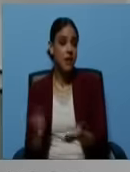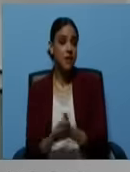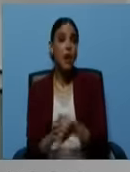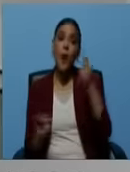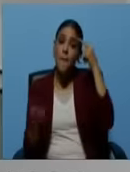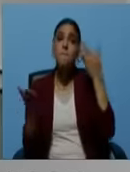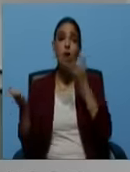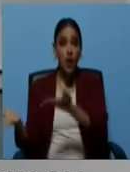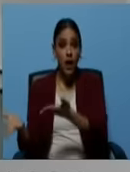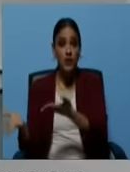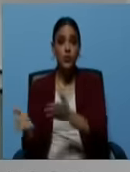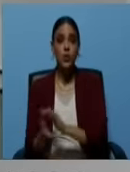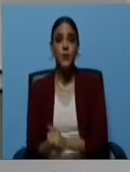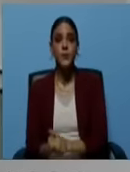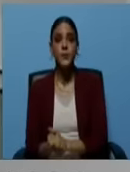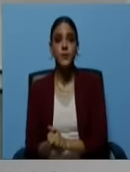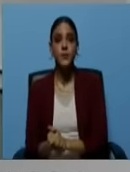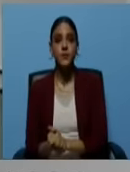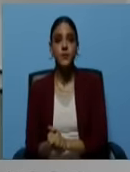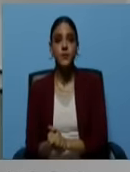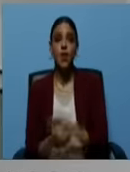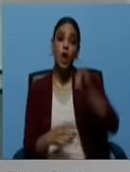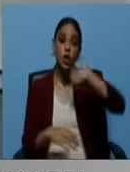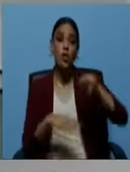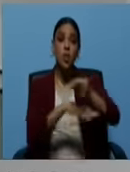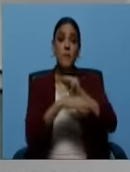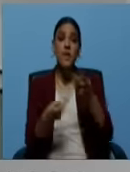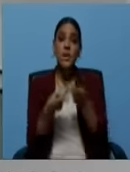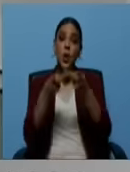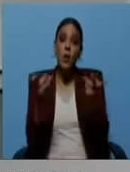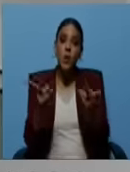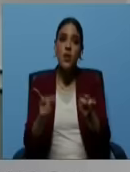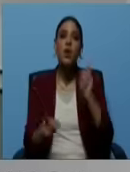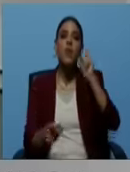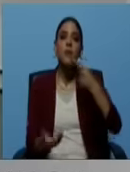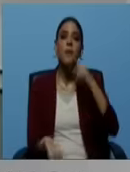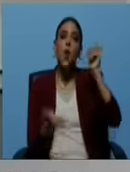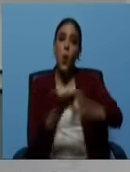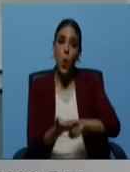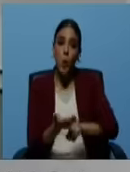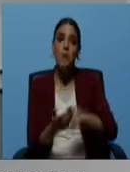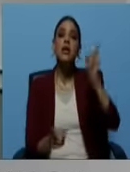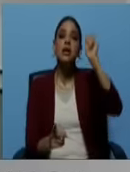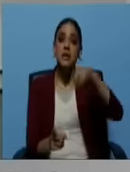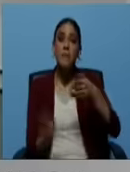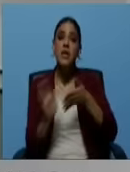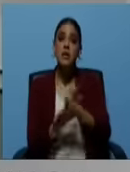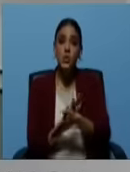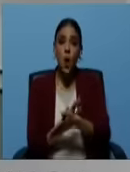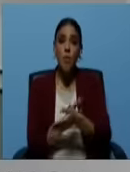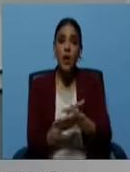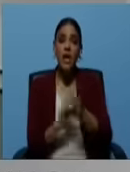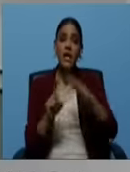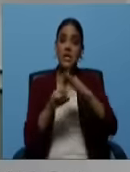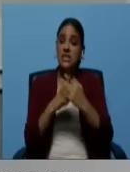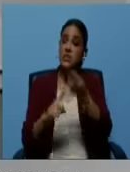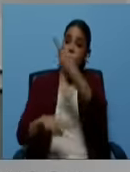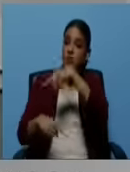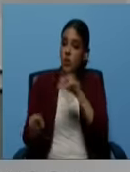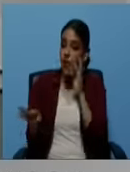bueno, le toca a este Ministerio Público, porque cumplió un rol estelar sumamente importante al momento de